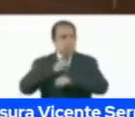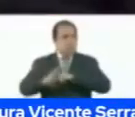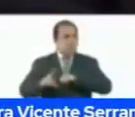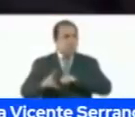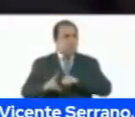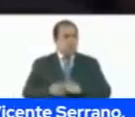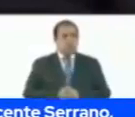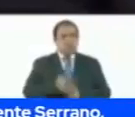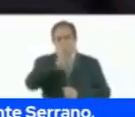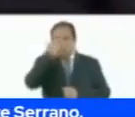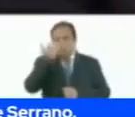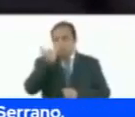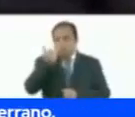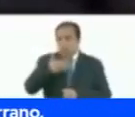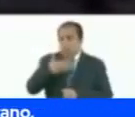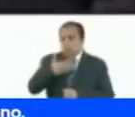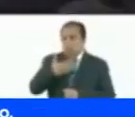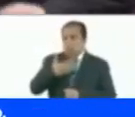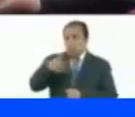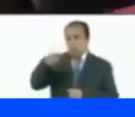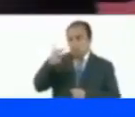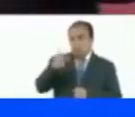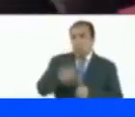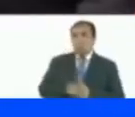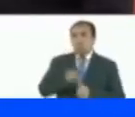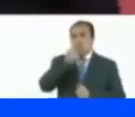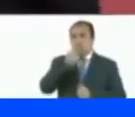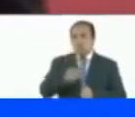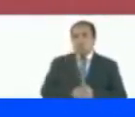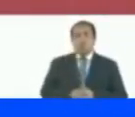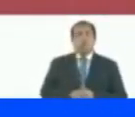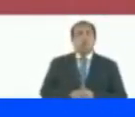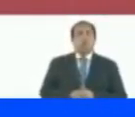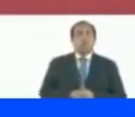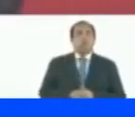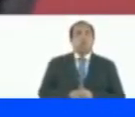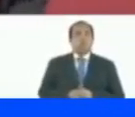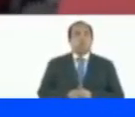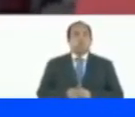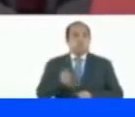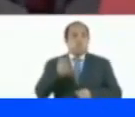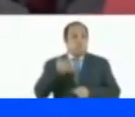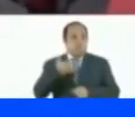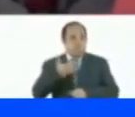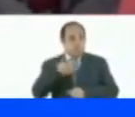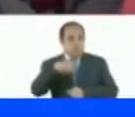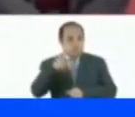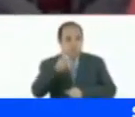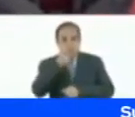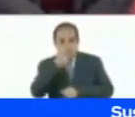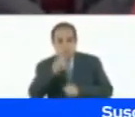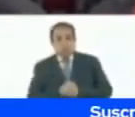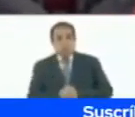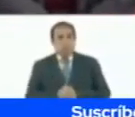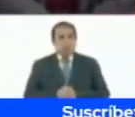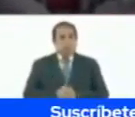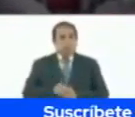si haya, creo que hay 3, ¿verdad? 13 de policías y 3. Son 13